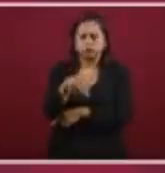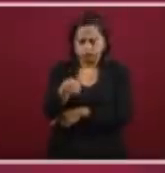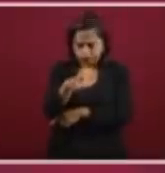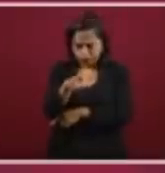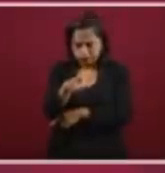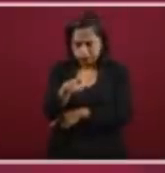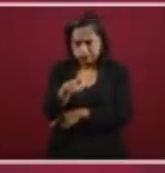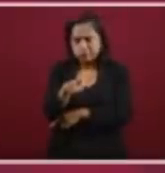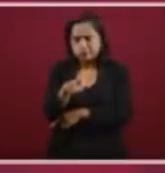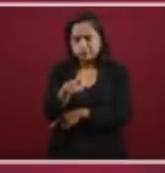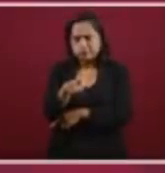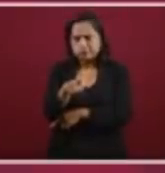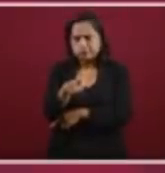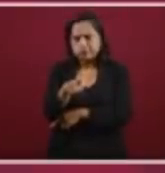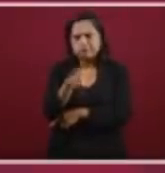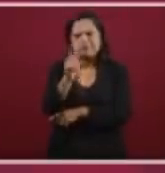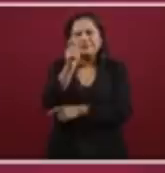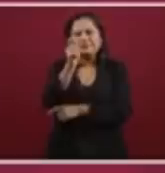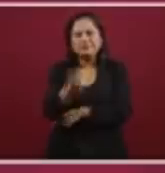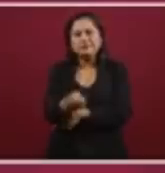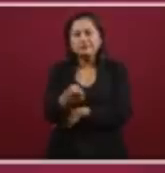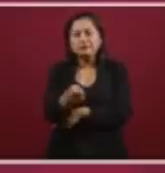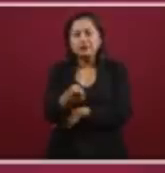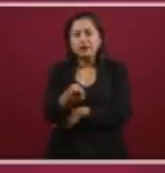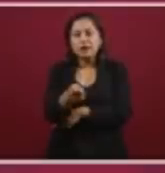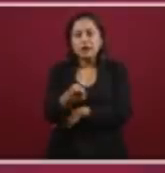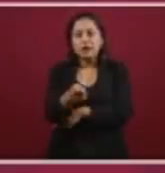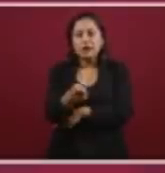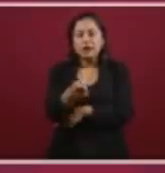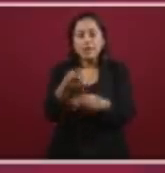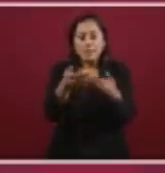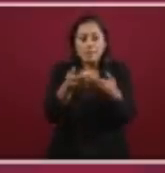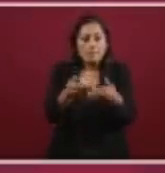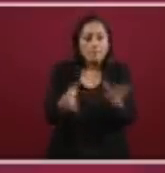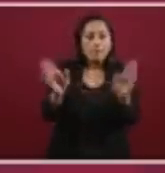y lo público en privado